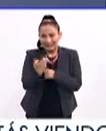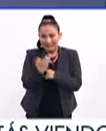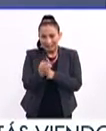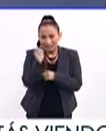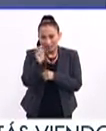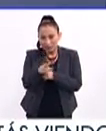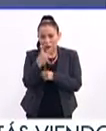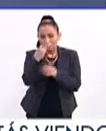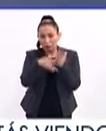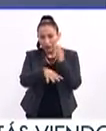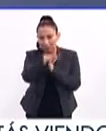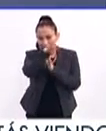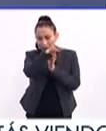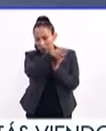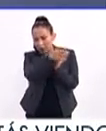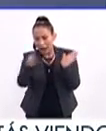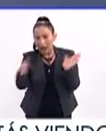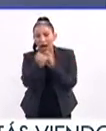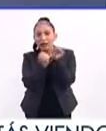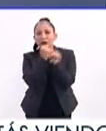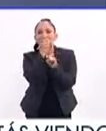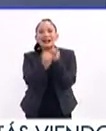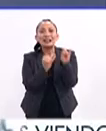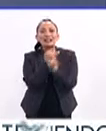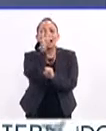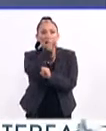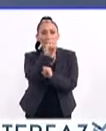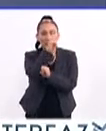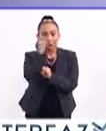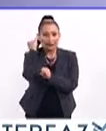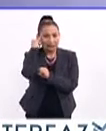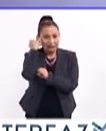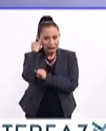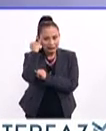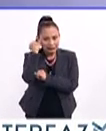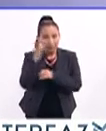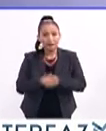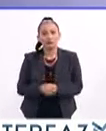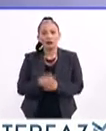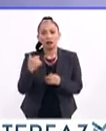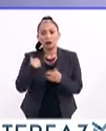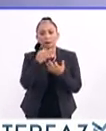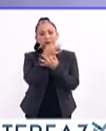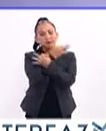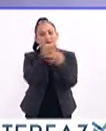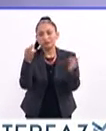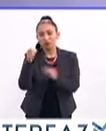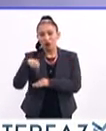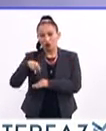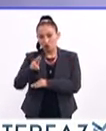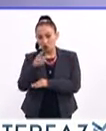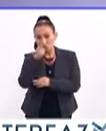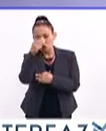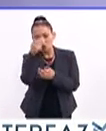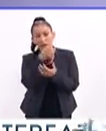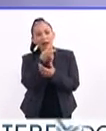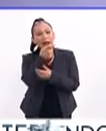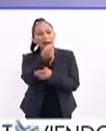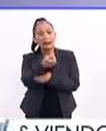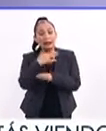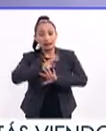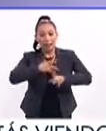del 2019 Año Internacional de las Lenguas Indígenas, proclamada por la ONU,